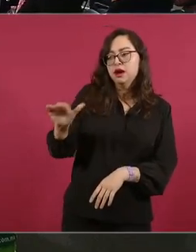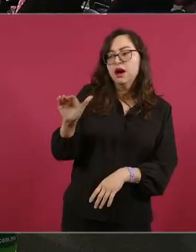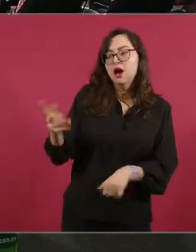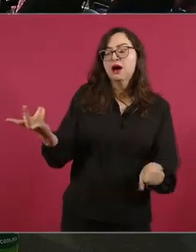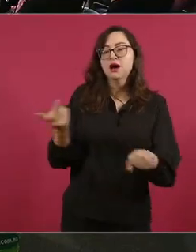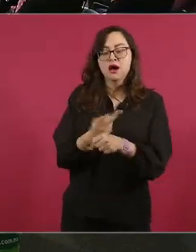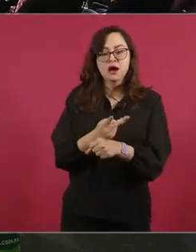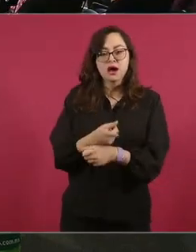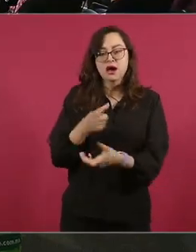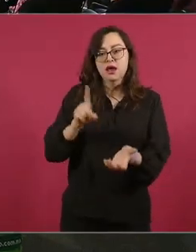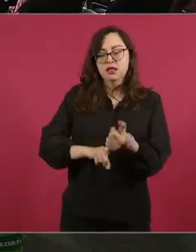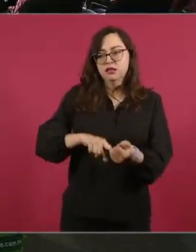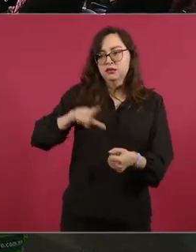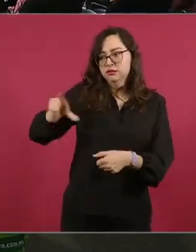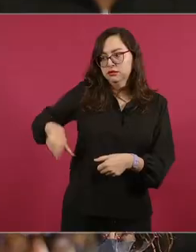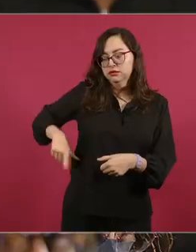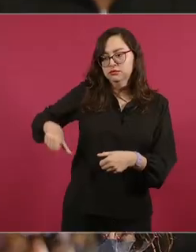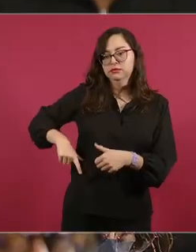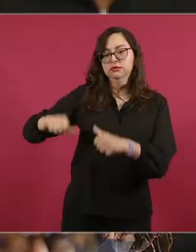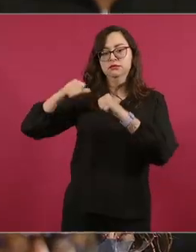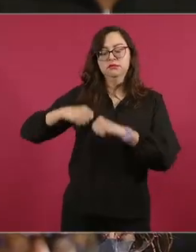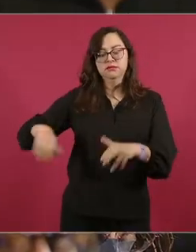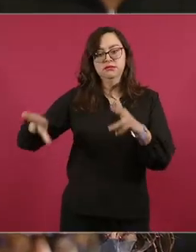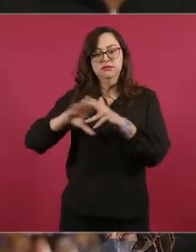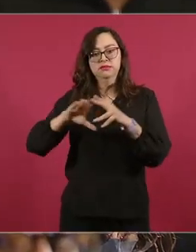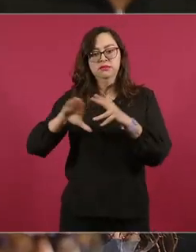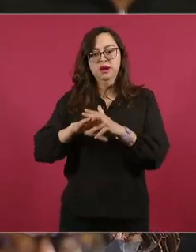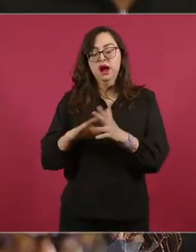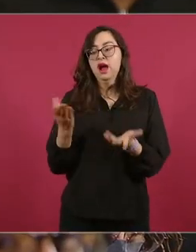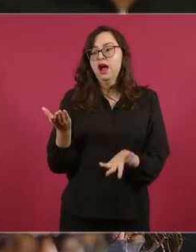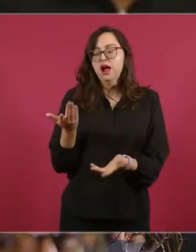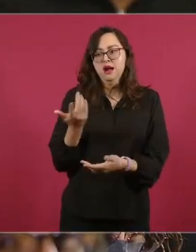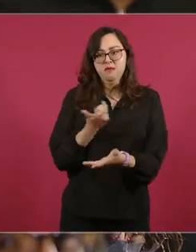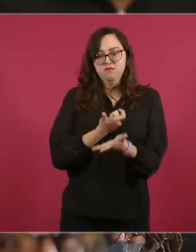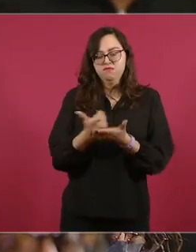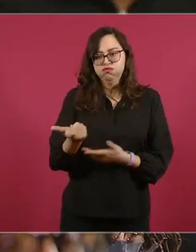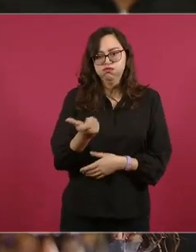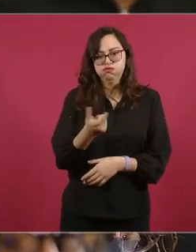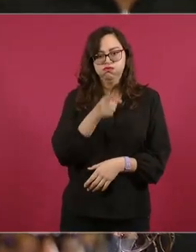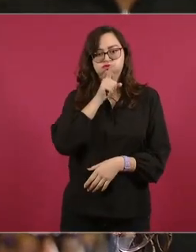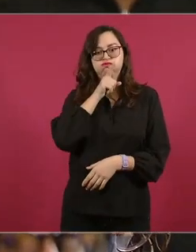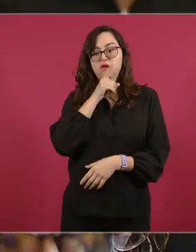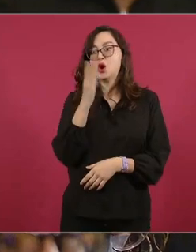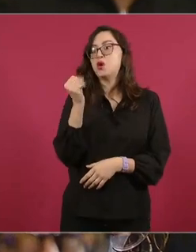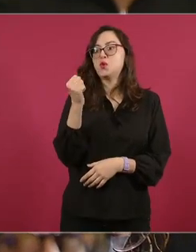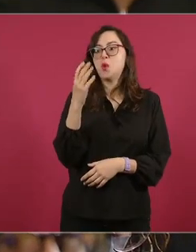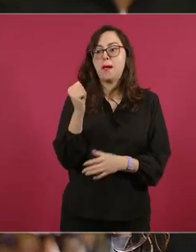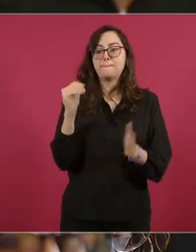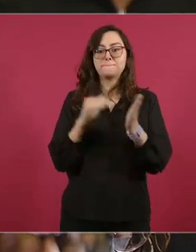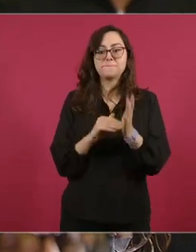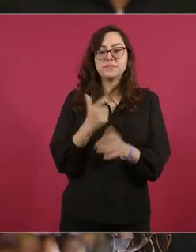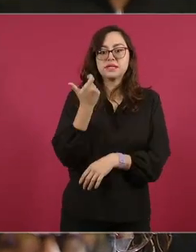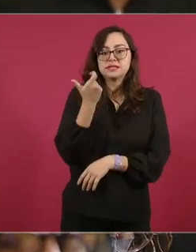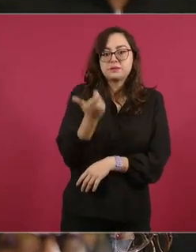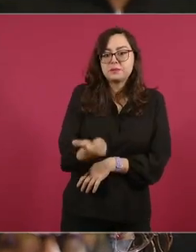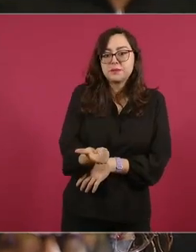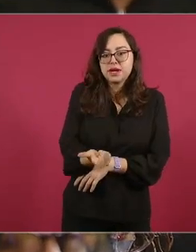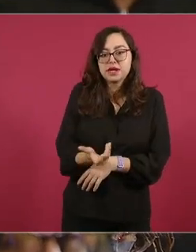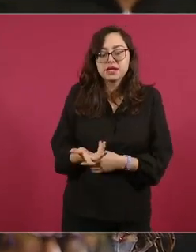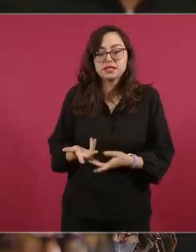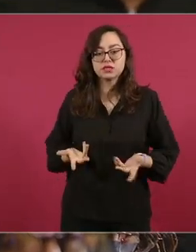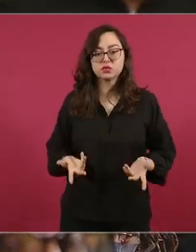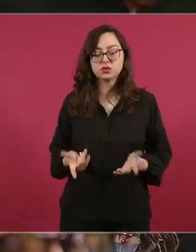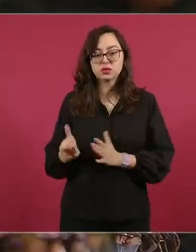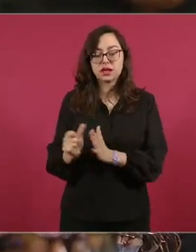funcionario del mando medio era menor a 9,000 pesos. Ahorita con lo que le está explicando la Secretaría de